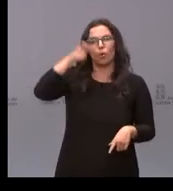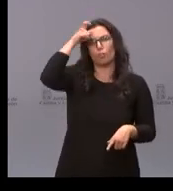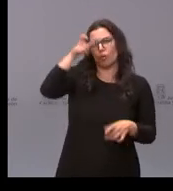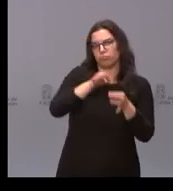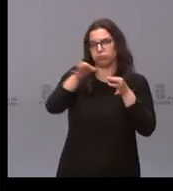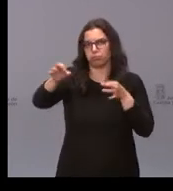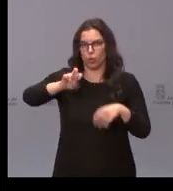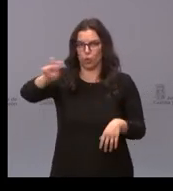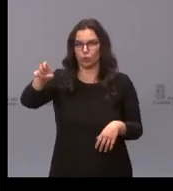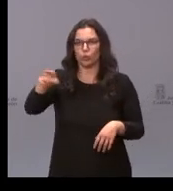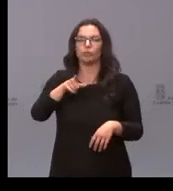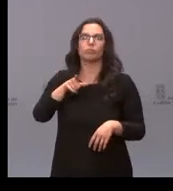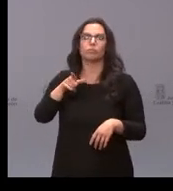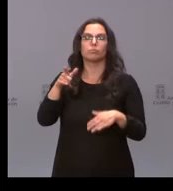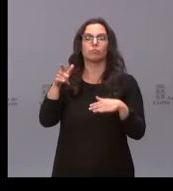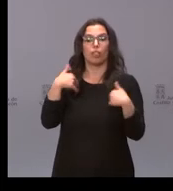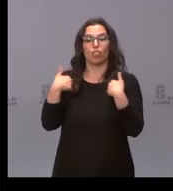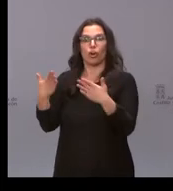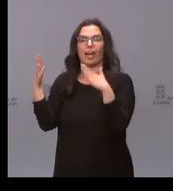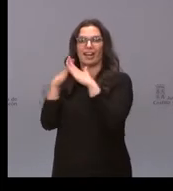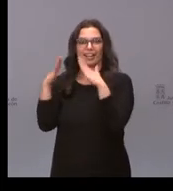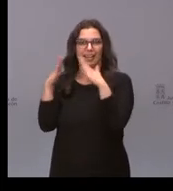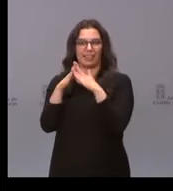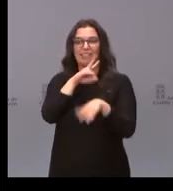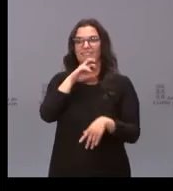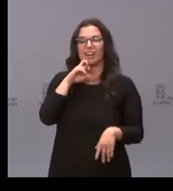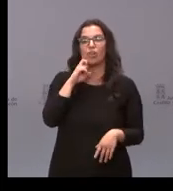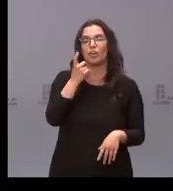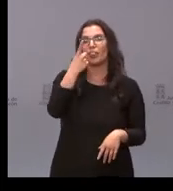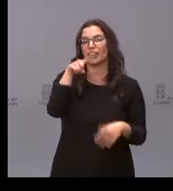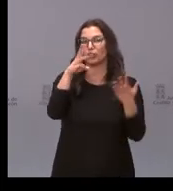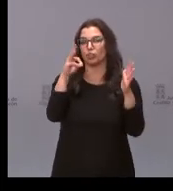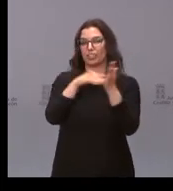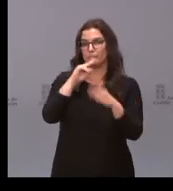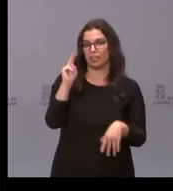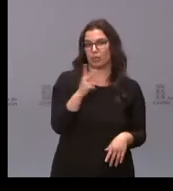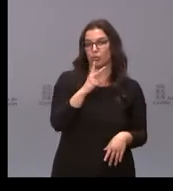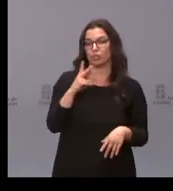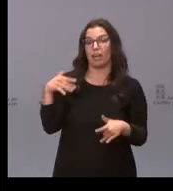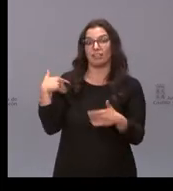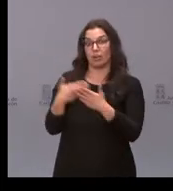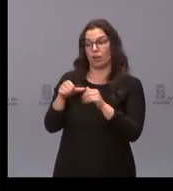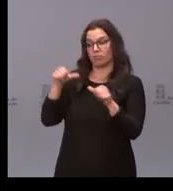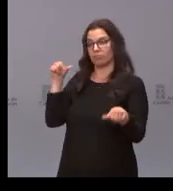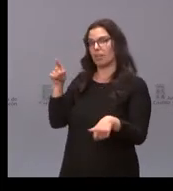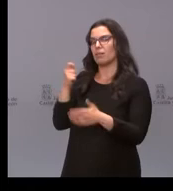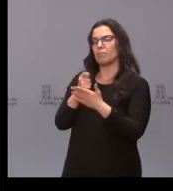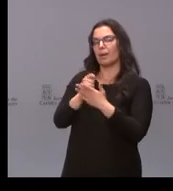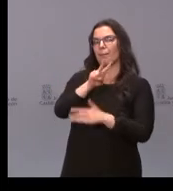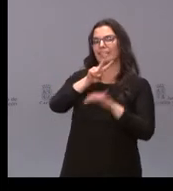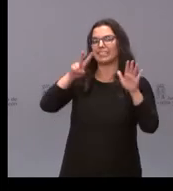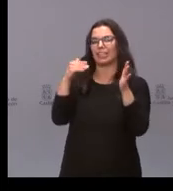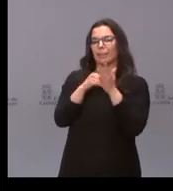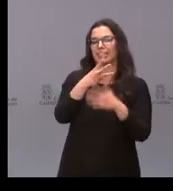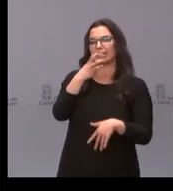residía una vivienda en la que la valoración son de 180 mil euros hasta ahora esta persona pagaría 27 mil